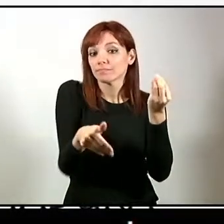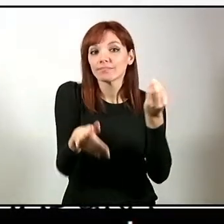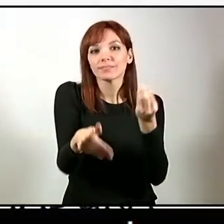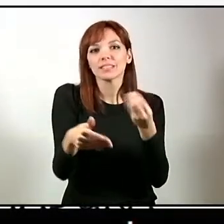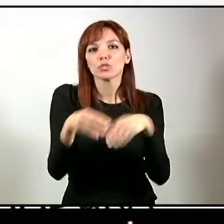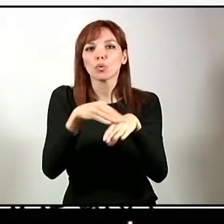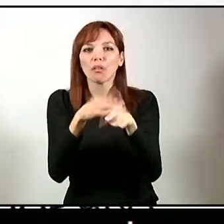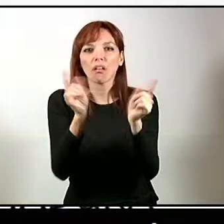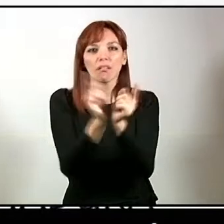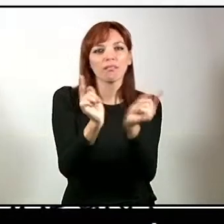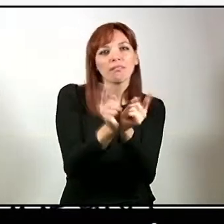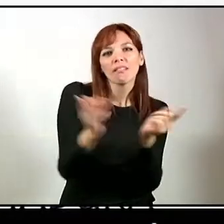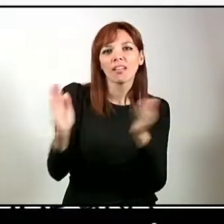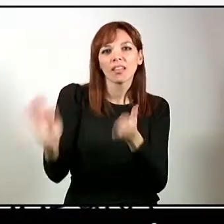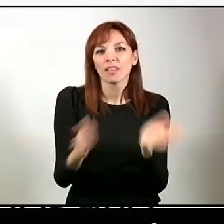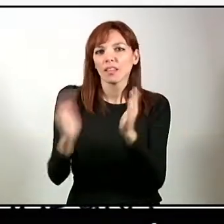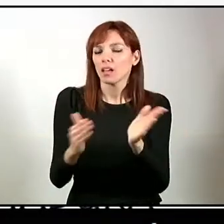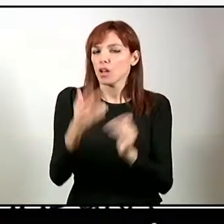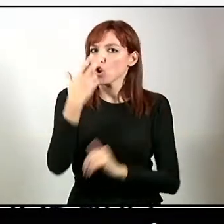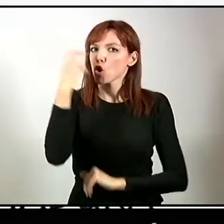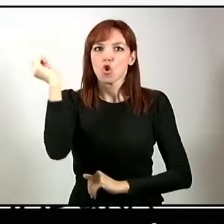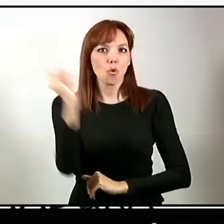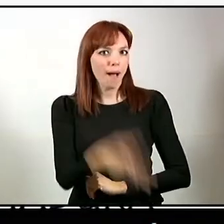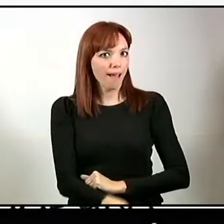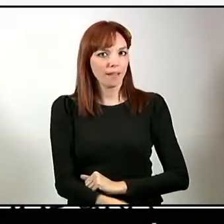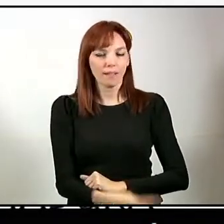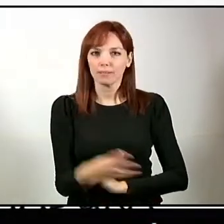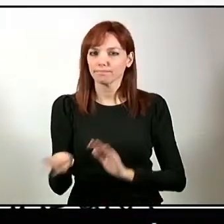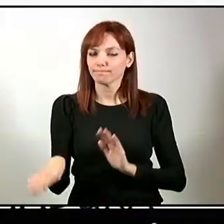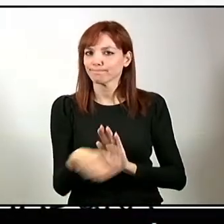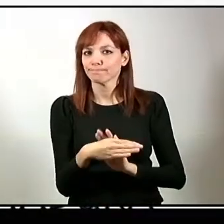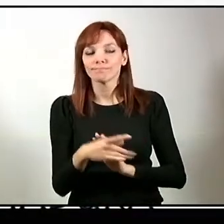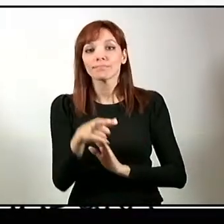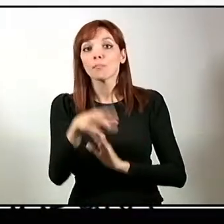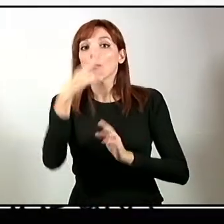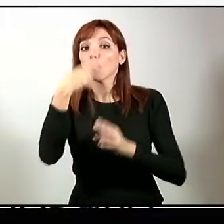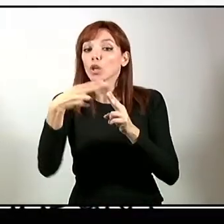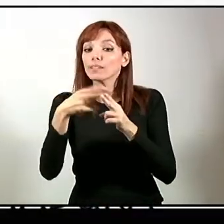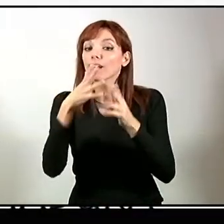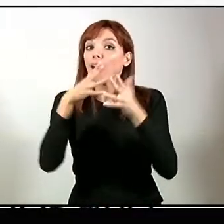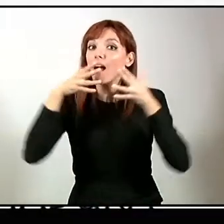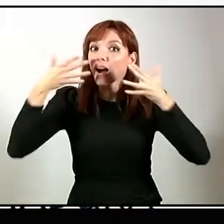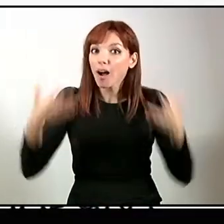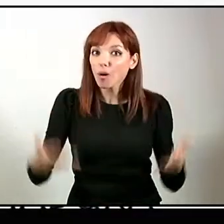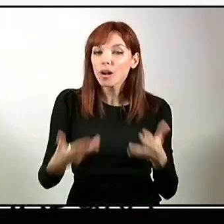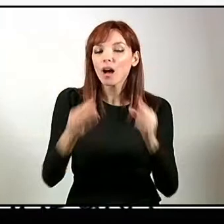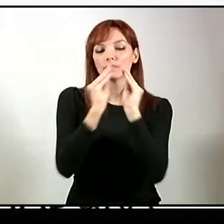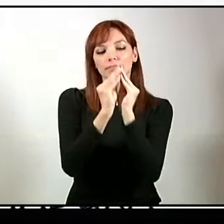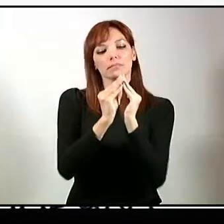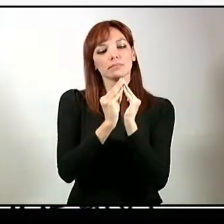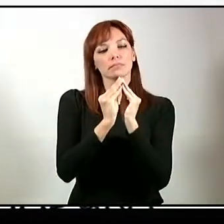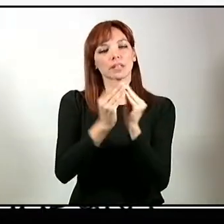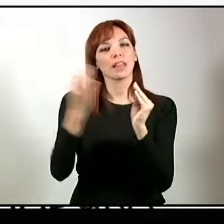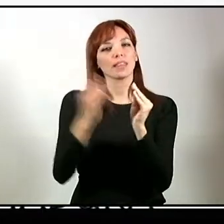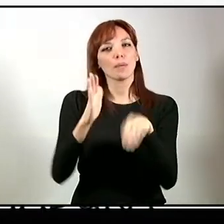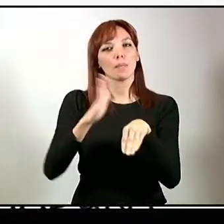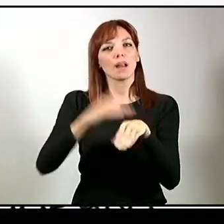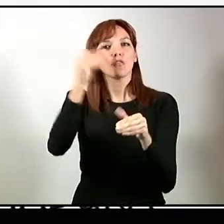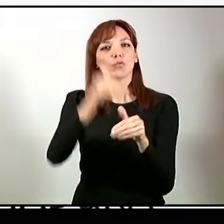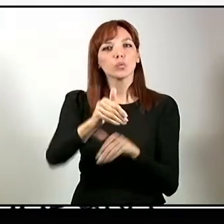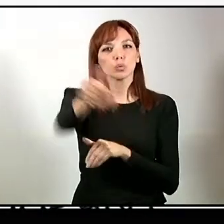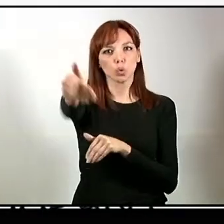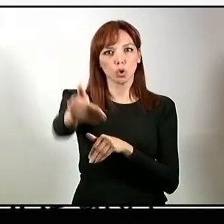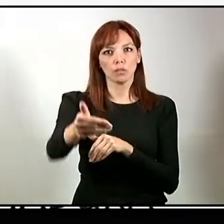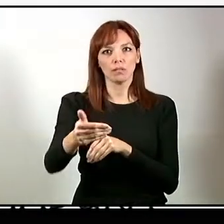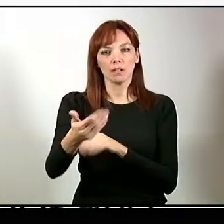política no valen, no sirven. La política de hoy tiene que ser hablar de futuro,